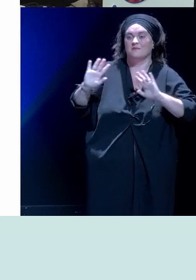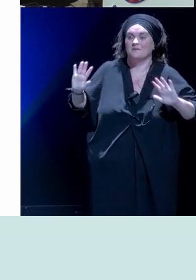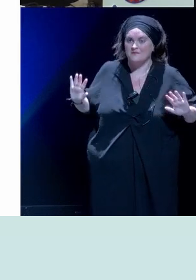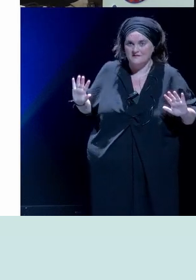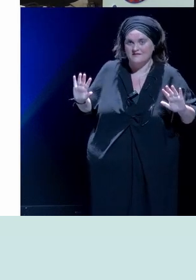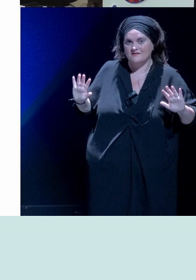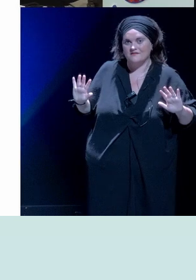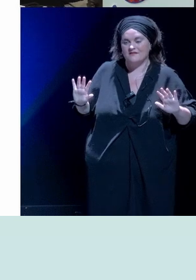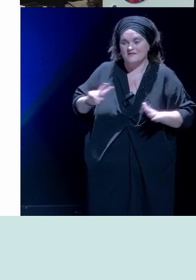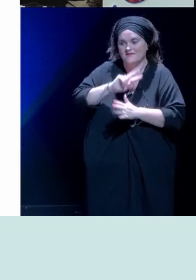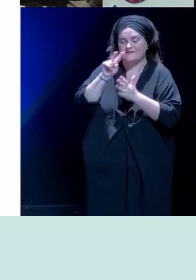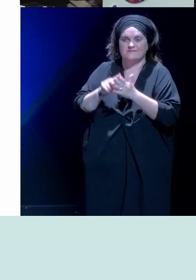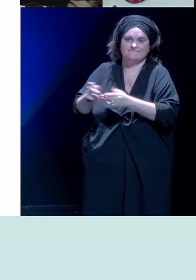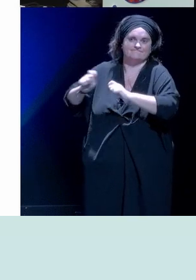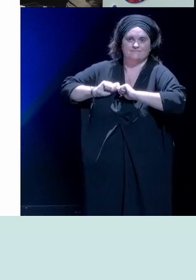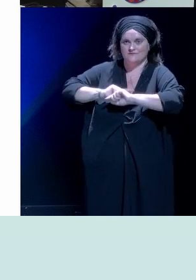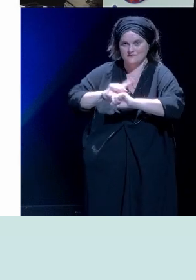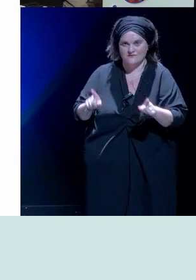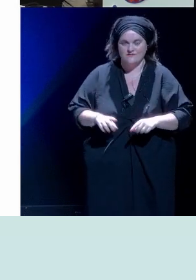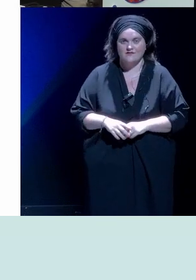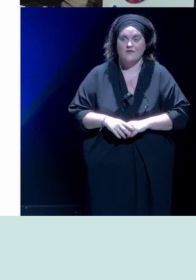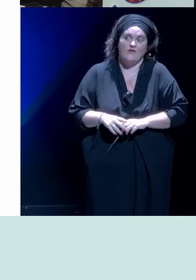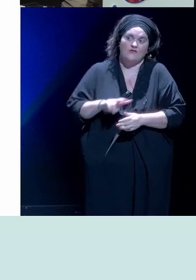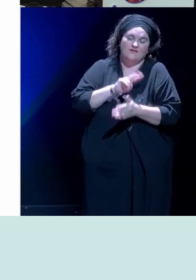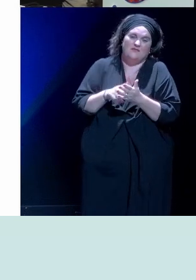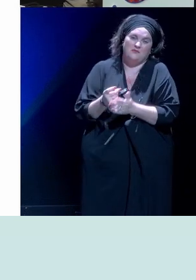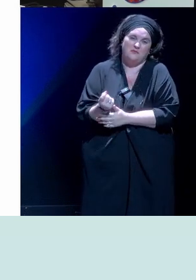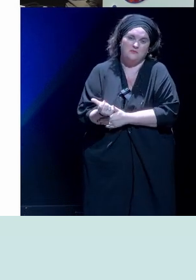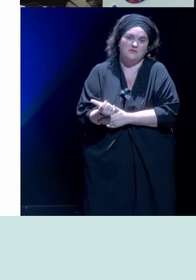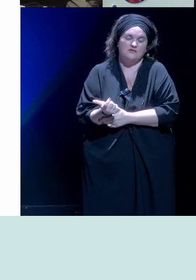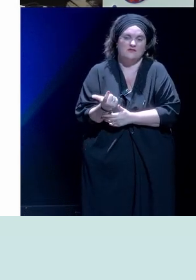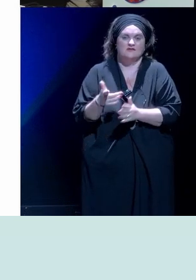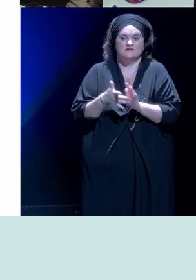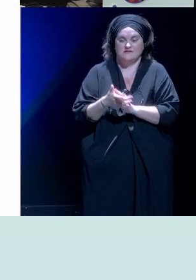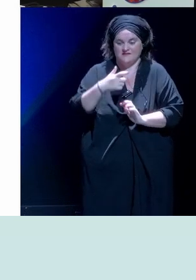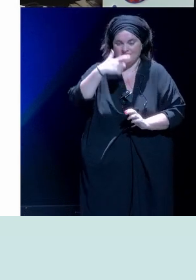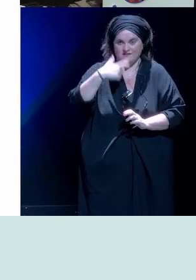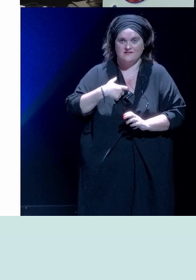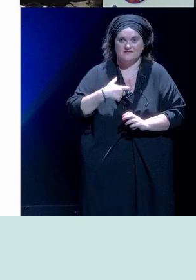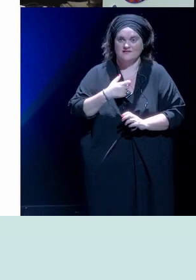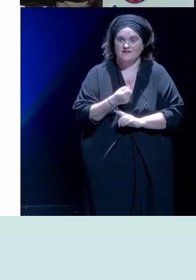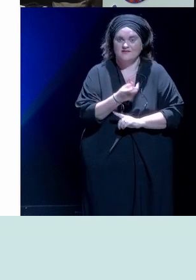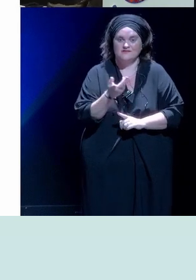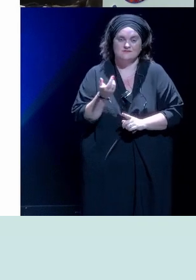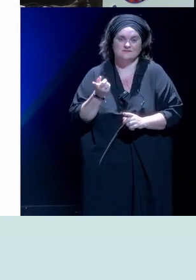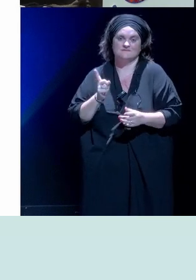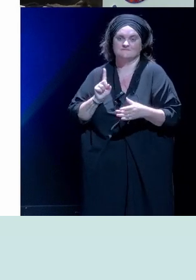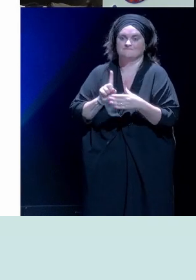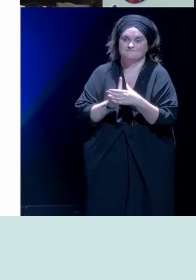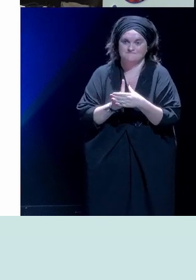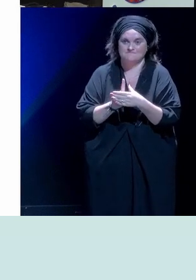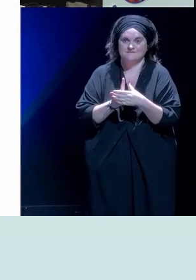aportan reconocimiento, o poco. El individuo, por lo tanto, está apegado a los demás, pero en una relación